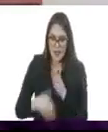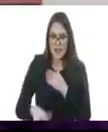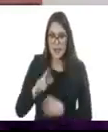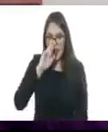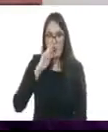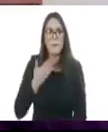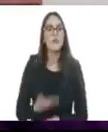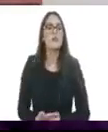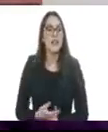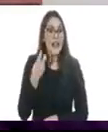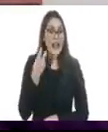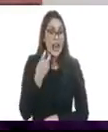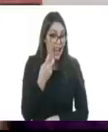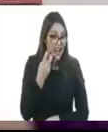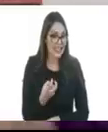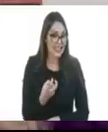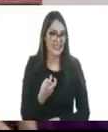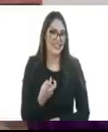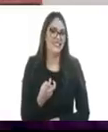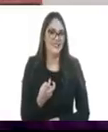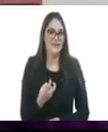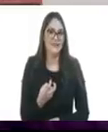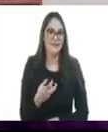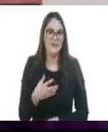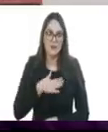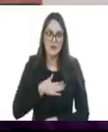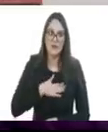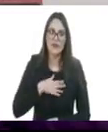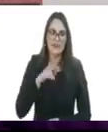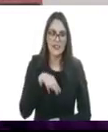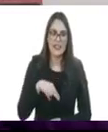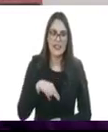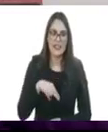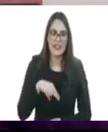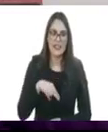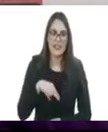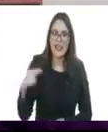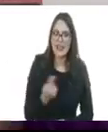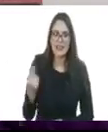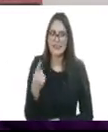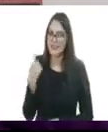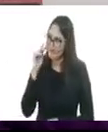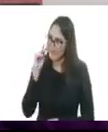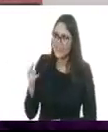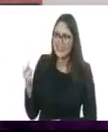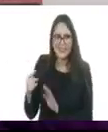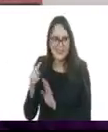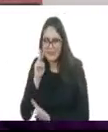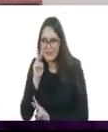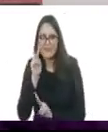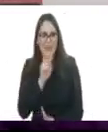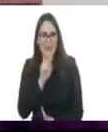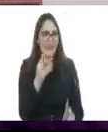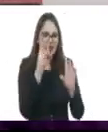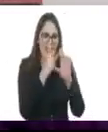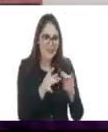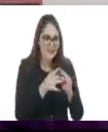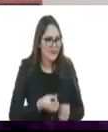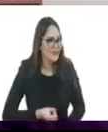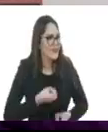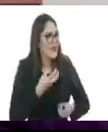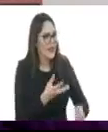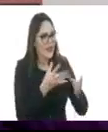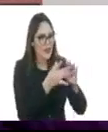mucho de mi necesidad de contar, incluso personal, de contar la historia de estas mujeres,